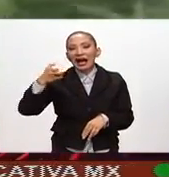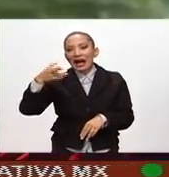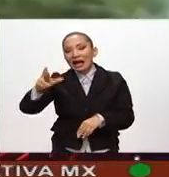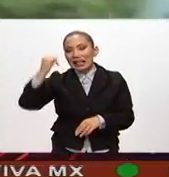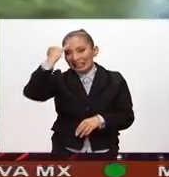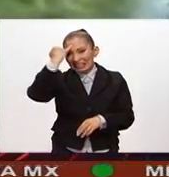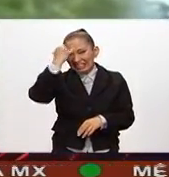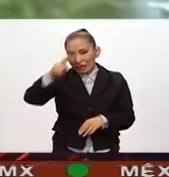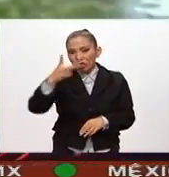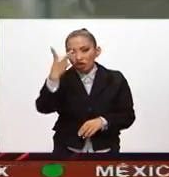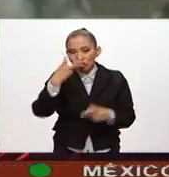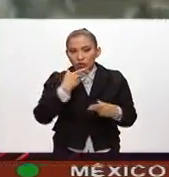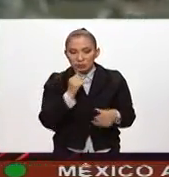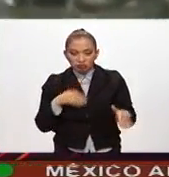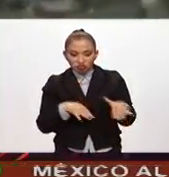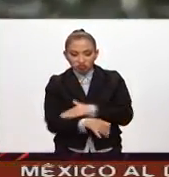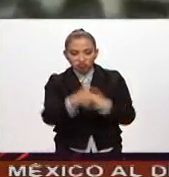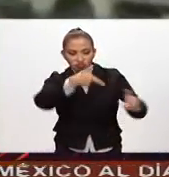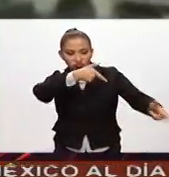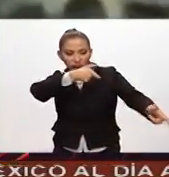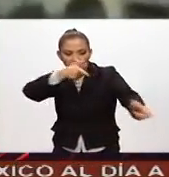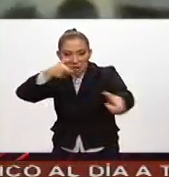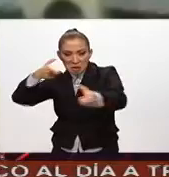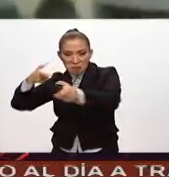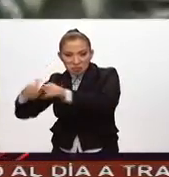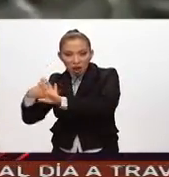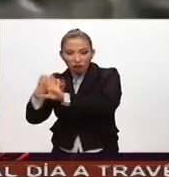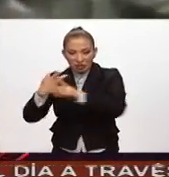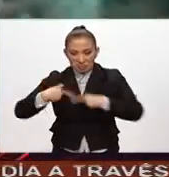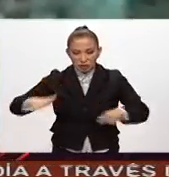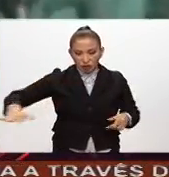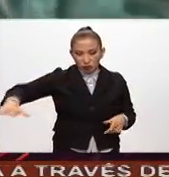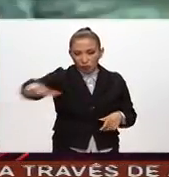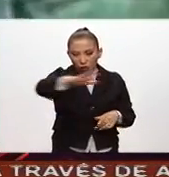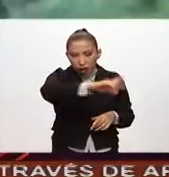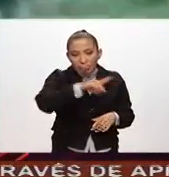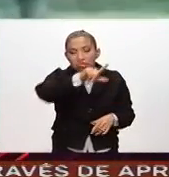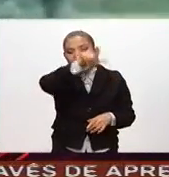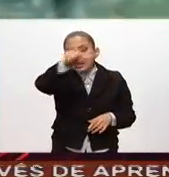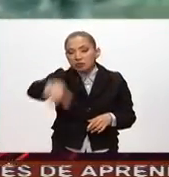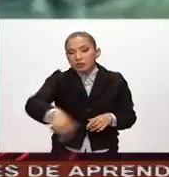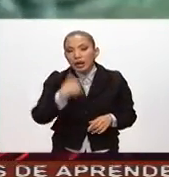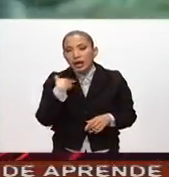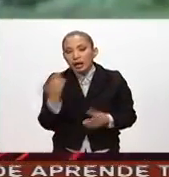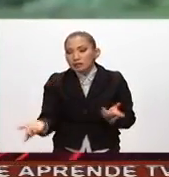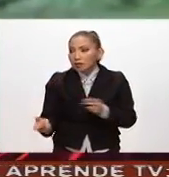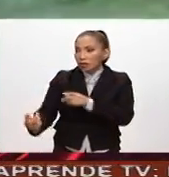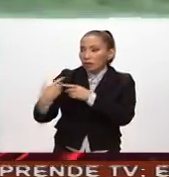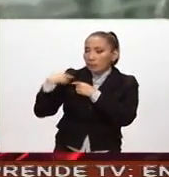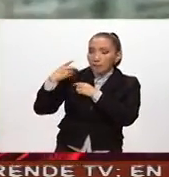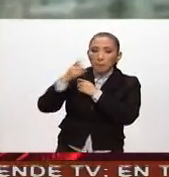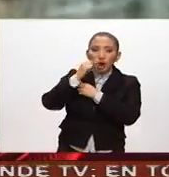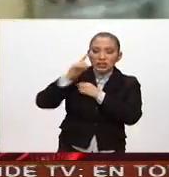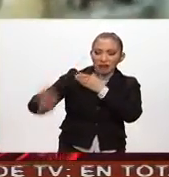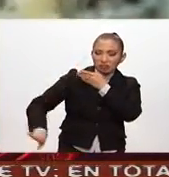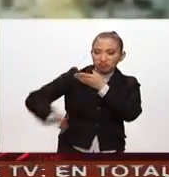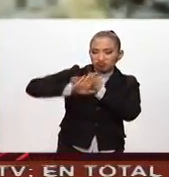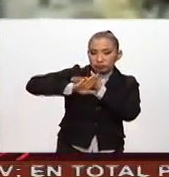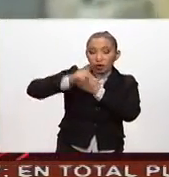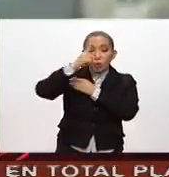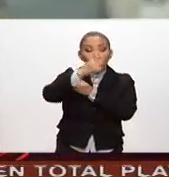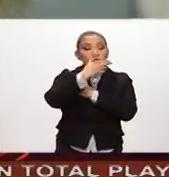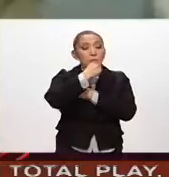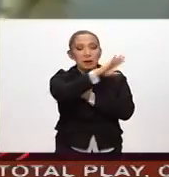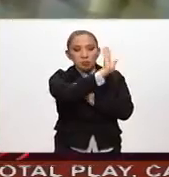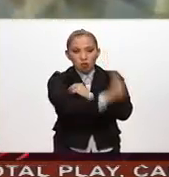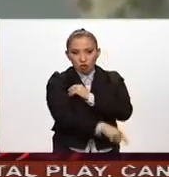Los sujetos armados con rifles de alto poder abrieron fuego contra la multitud y minutos después fueron enfrentados por la policía. Uno de los